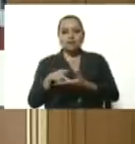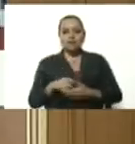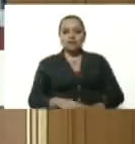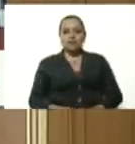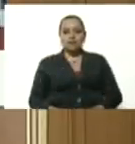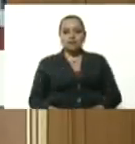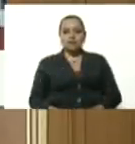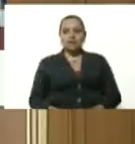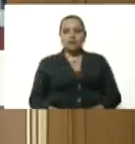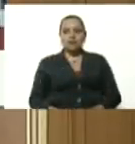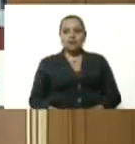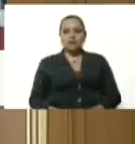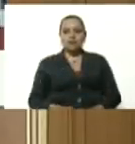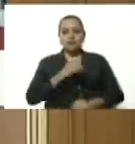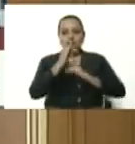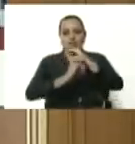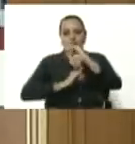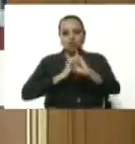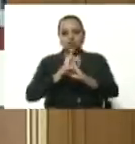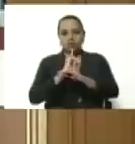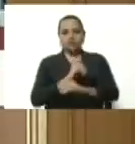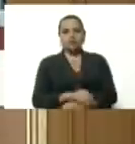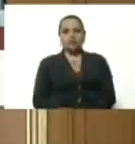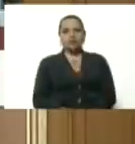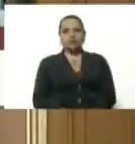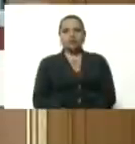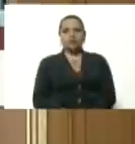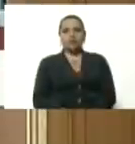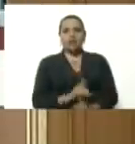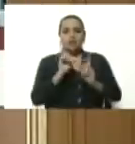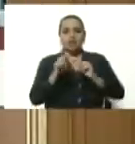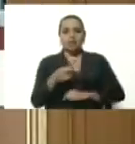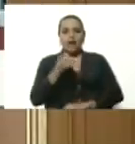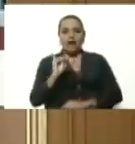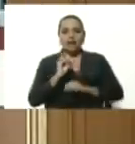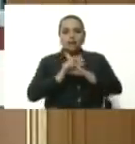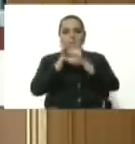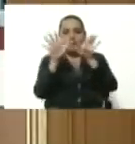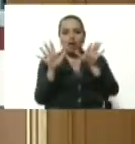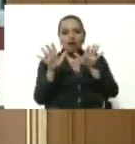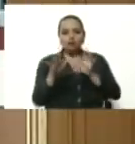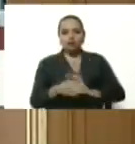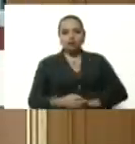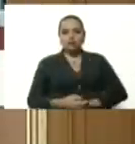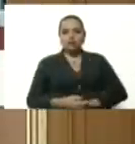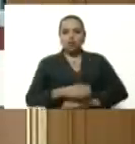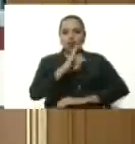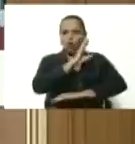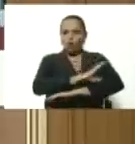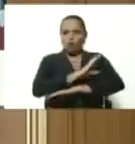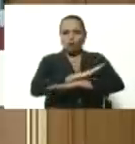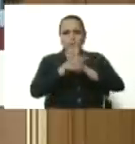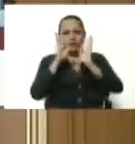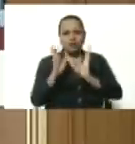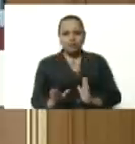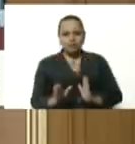orden internacional. Pero además están claras sus actitudes y